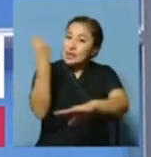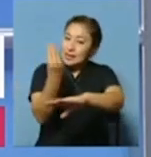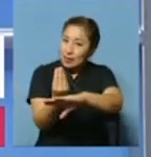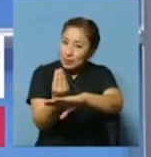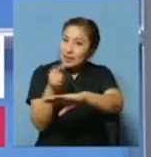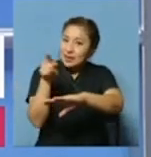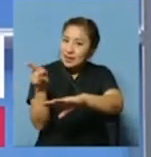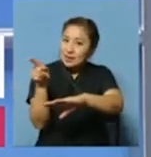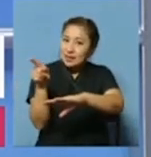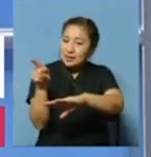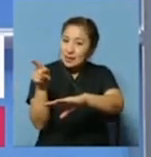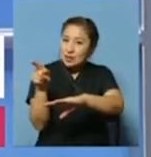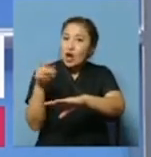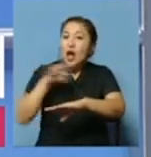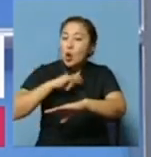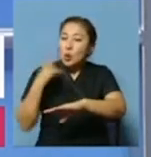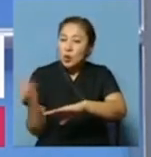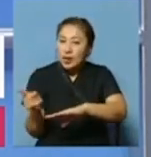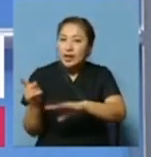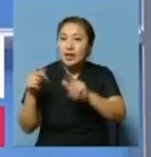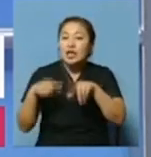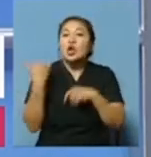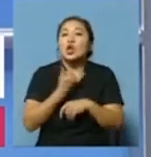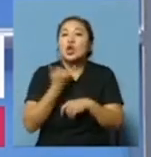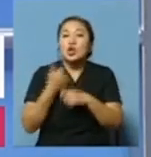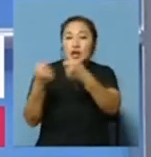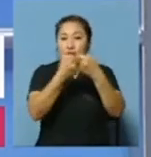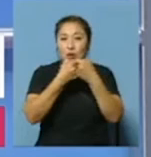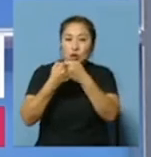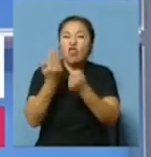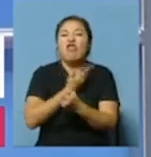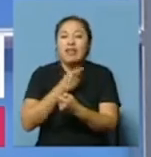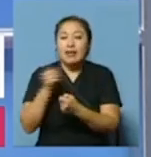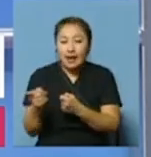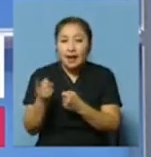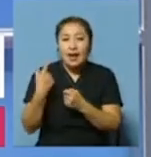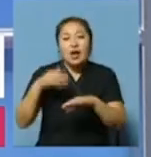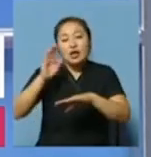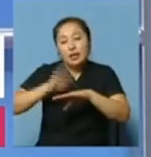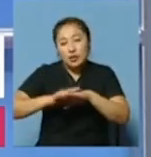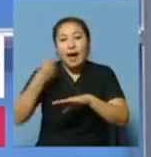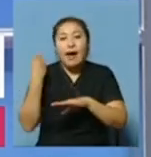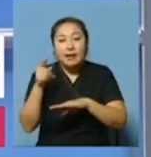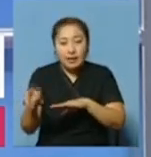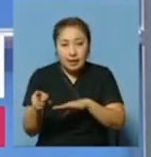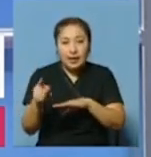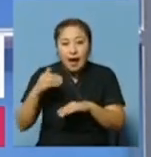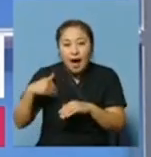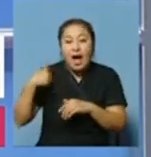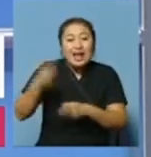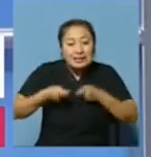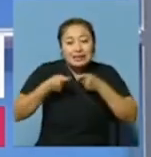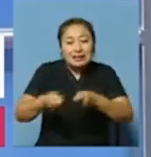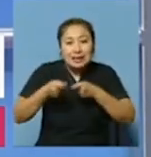este a los jujeños en el marco de consenso federal lo que nos comprometemos es a eso a ir a